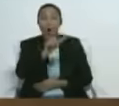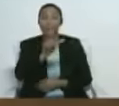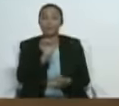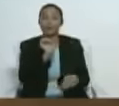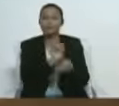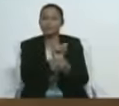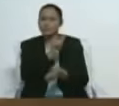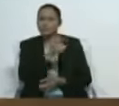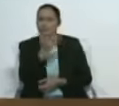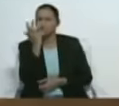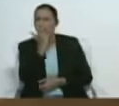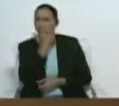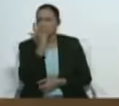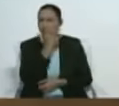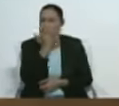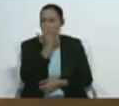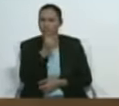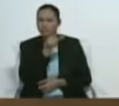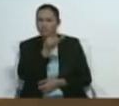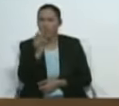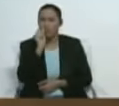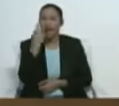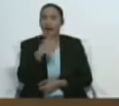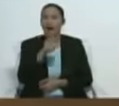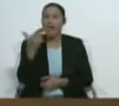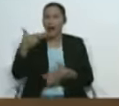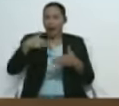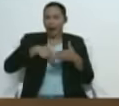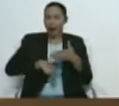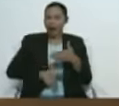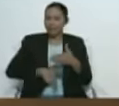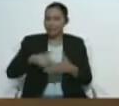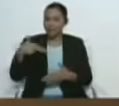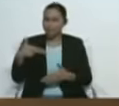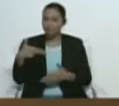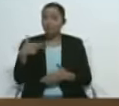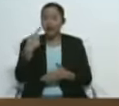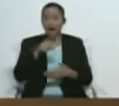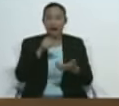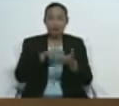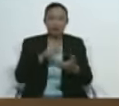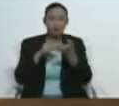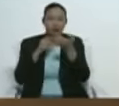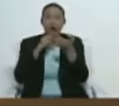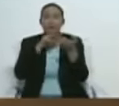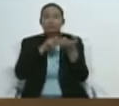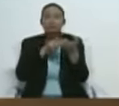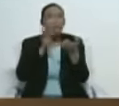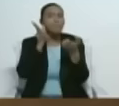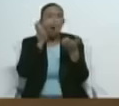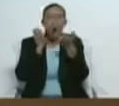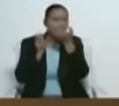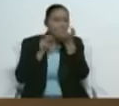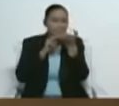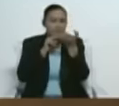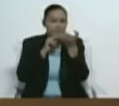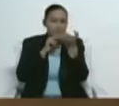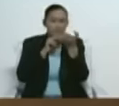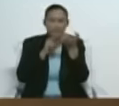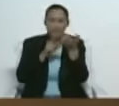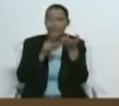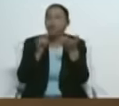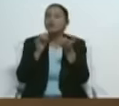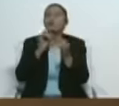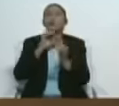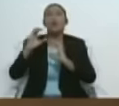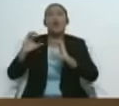sospechosa Y ambos portando armas de fuego hay audios incluso entre ellos hablando con un odio impresionante eso es lo que